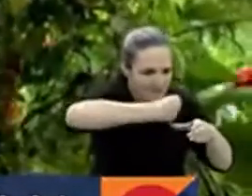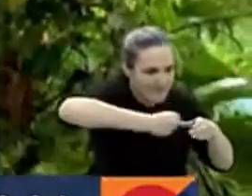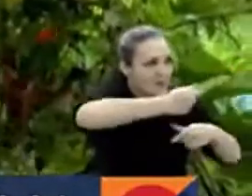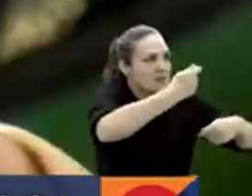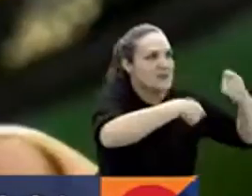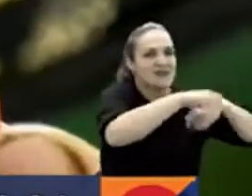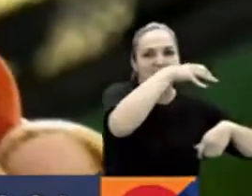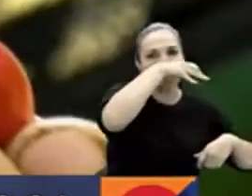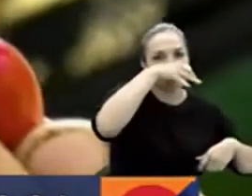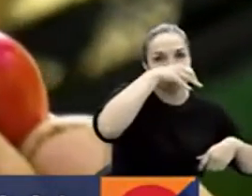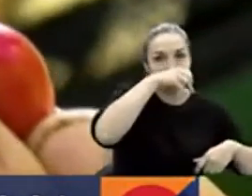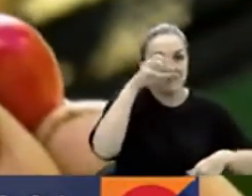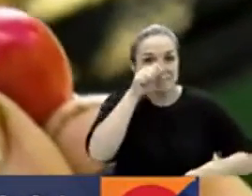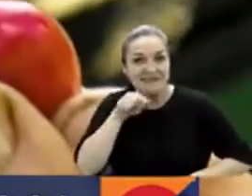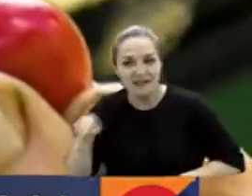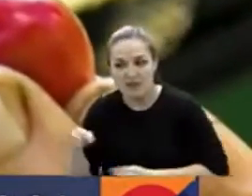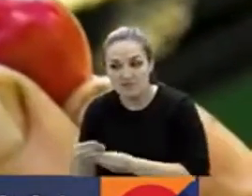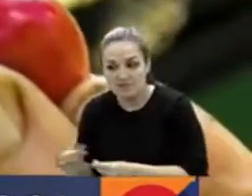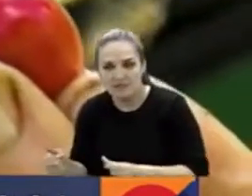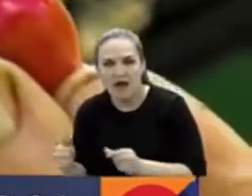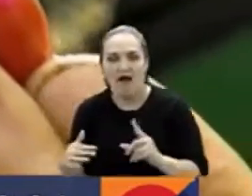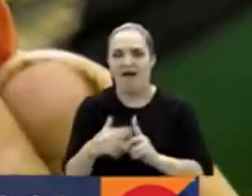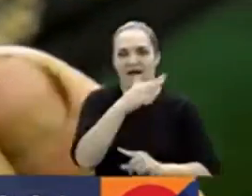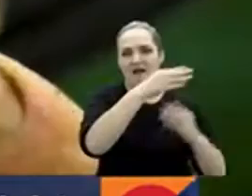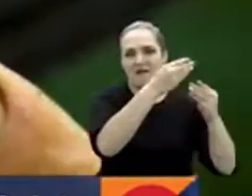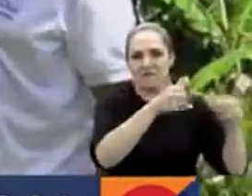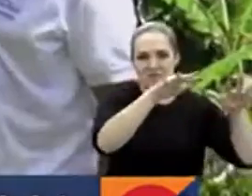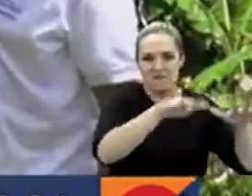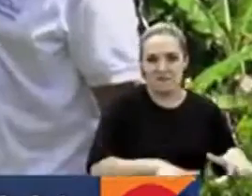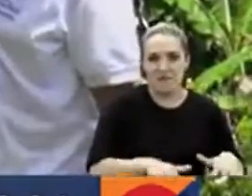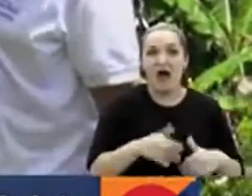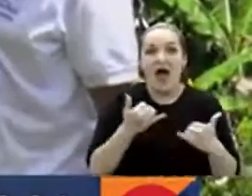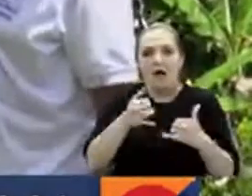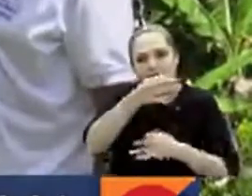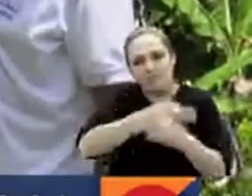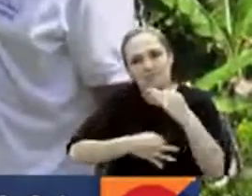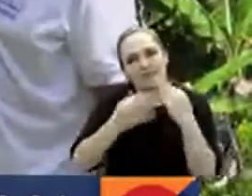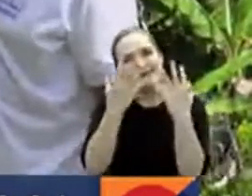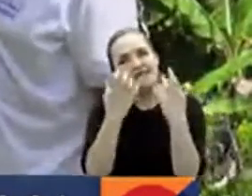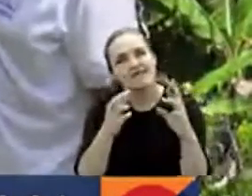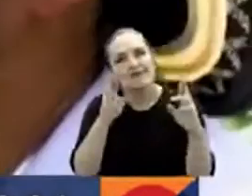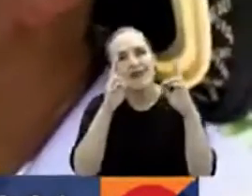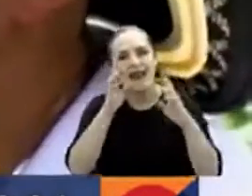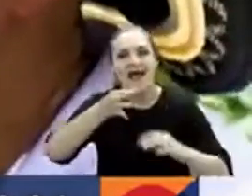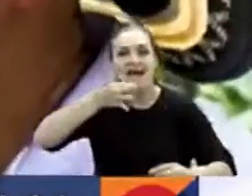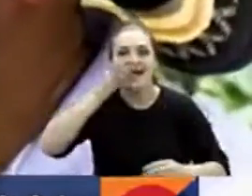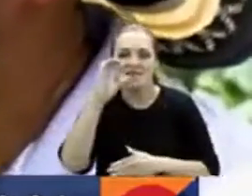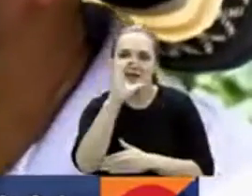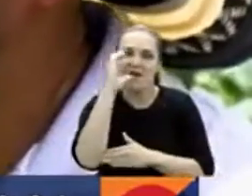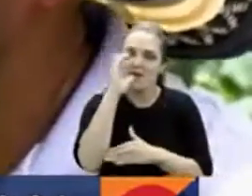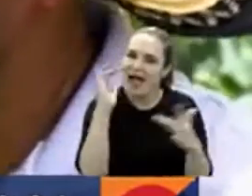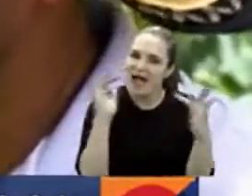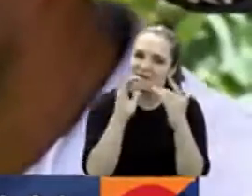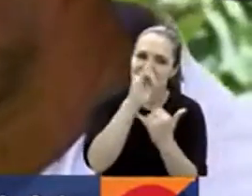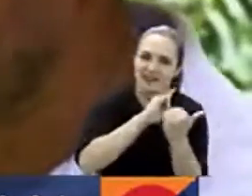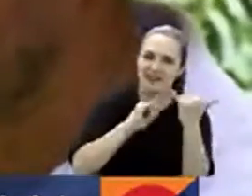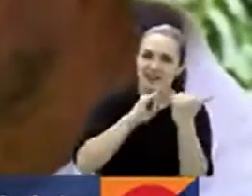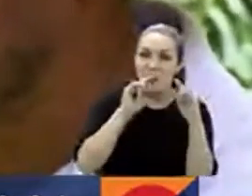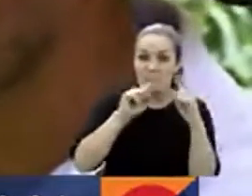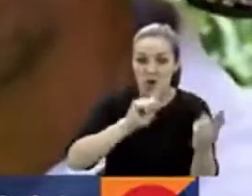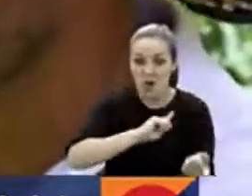Tiene su esperanza puesta en el producto que identifica al país, el café de Colombia, pero también tiene claro que el cambio todavía se